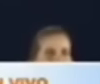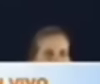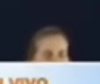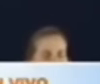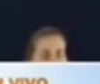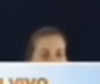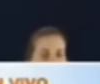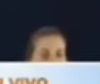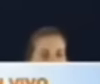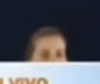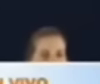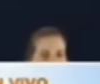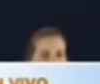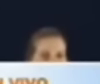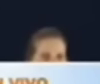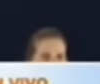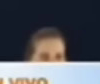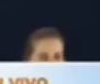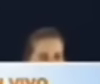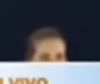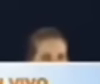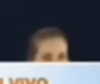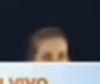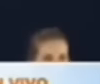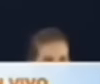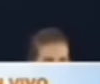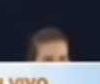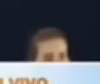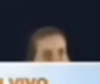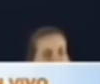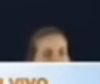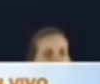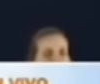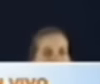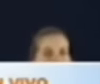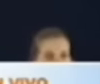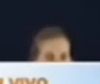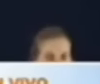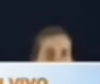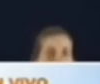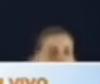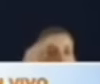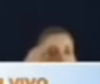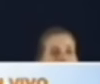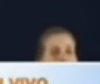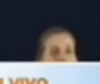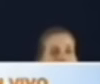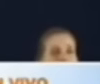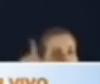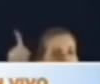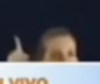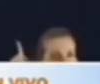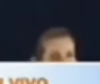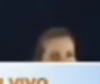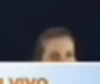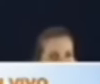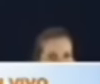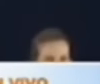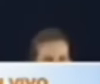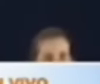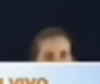aceptado por parte del gobierno argentino la orden de confiscación de la justicia de Estados Unidos para el Boeing